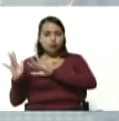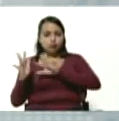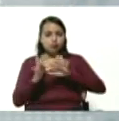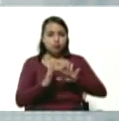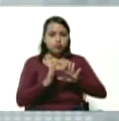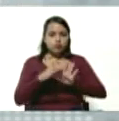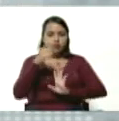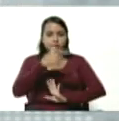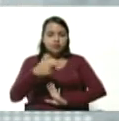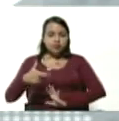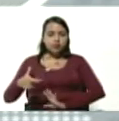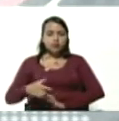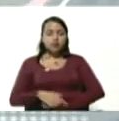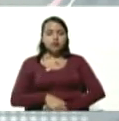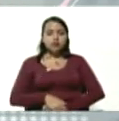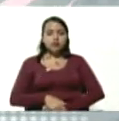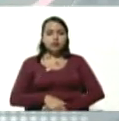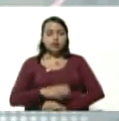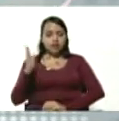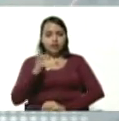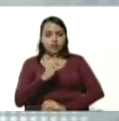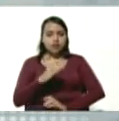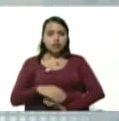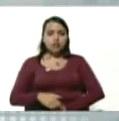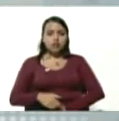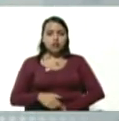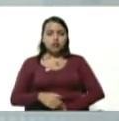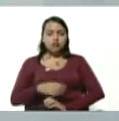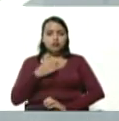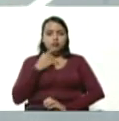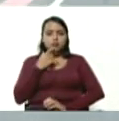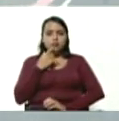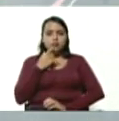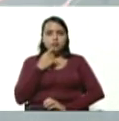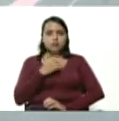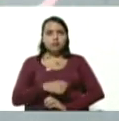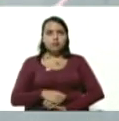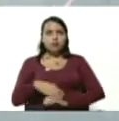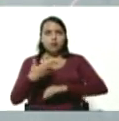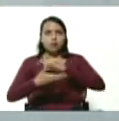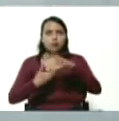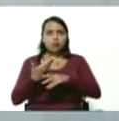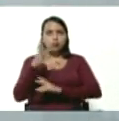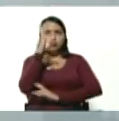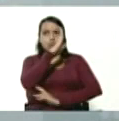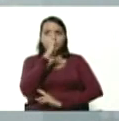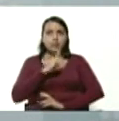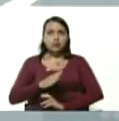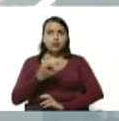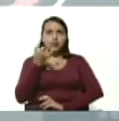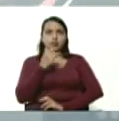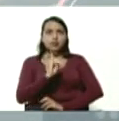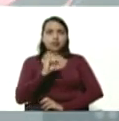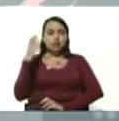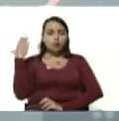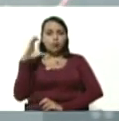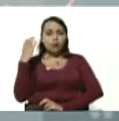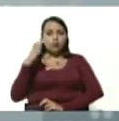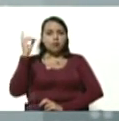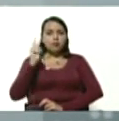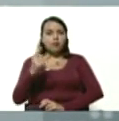provenientes de la situación insostenible de Brasil, de Colombia y de otros